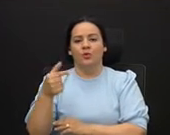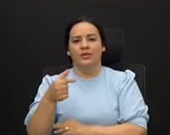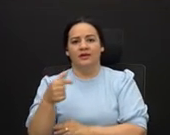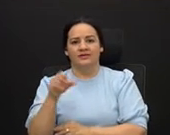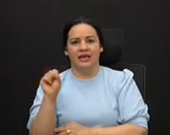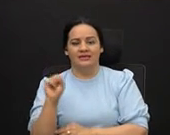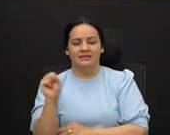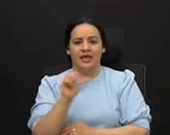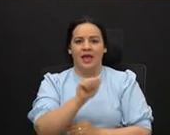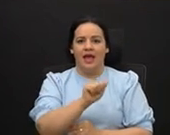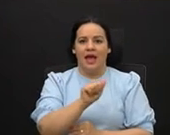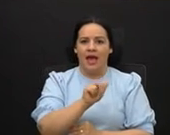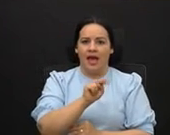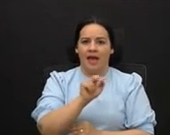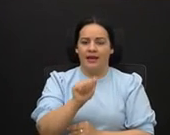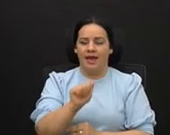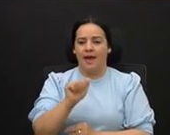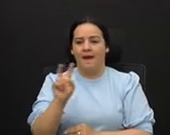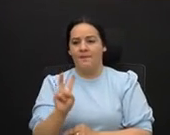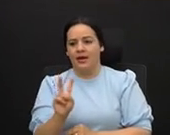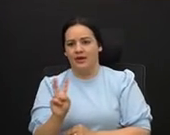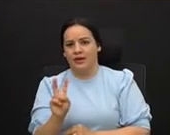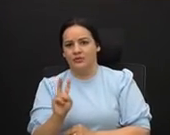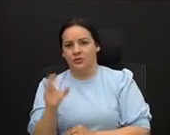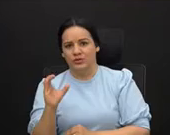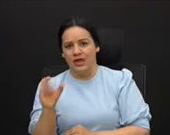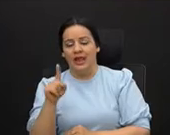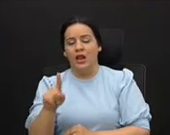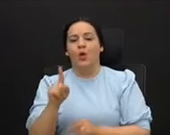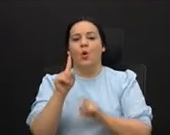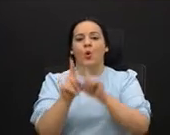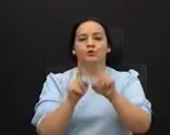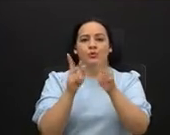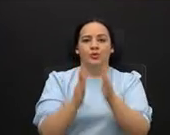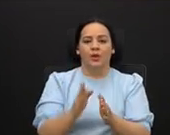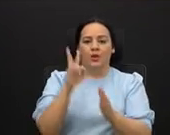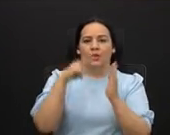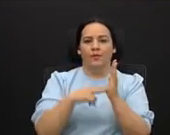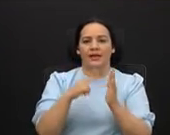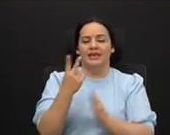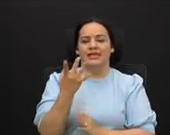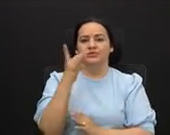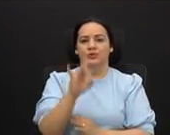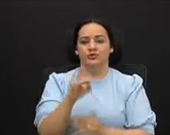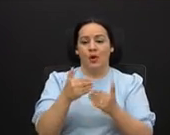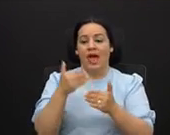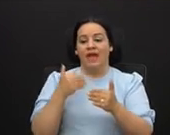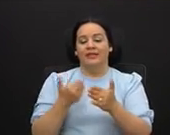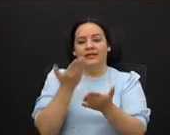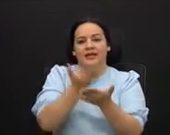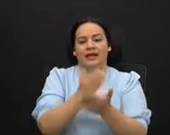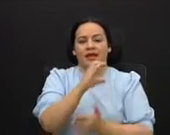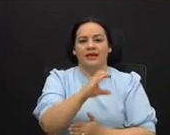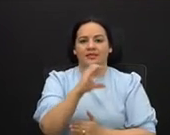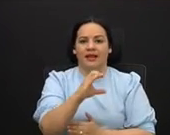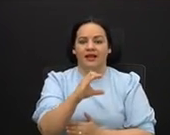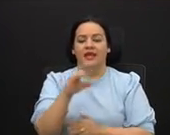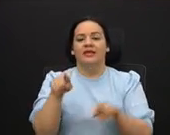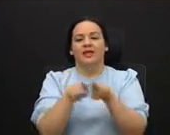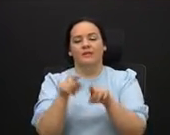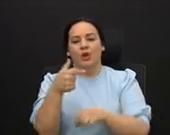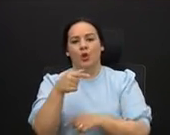Ana Vargas Cuyel, consultores, del 2018, antes de la llegada de doña Catalina, también de Grupo